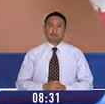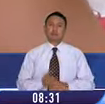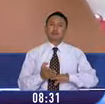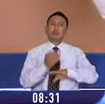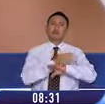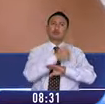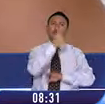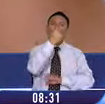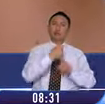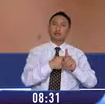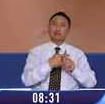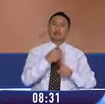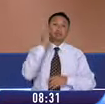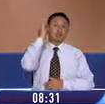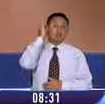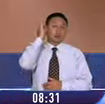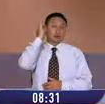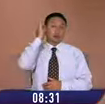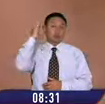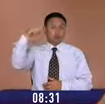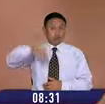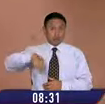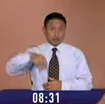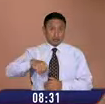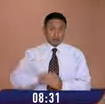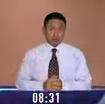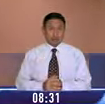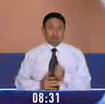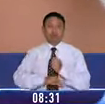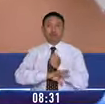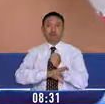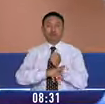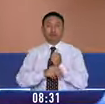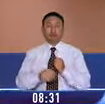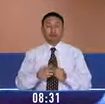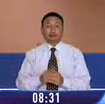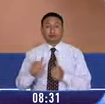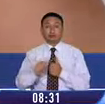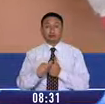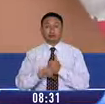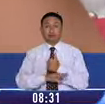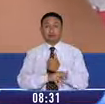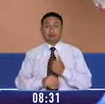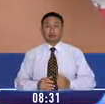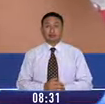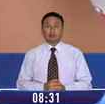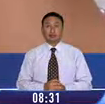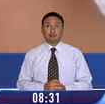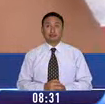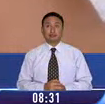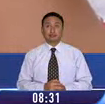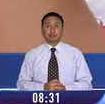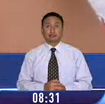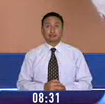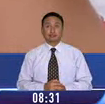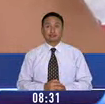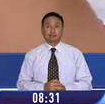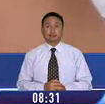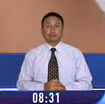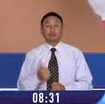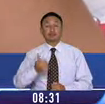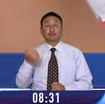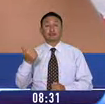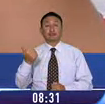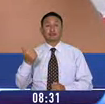que le robaron a una chica de una cooperativa de aquí que hay. Entonces que a